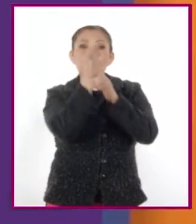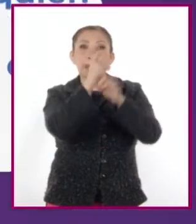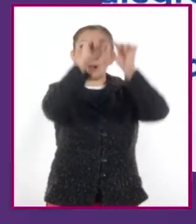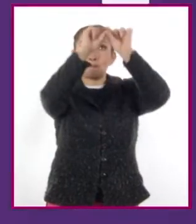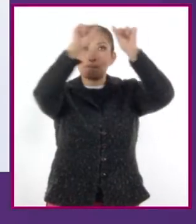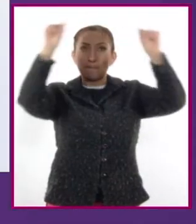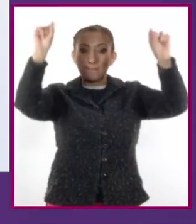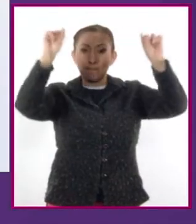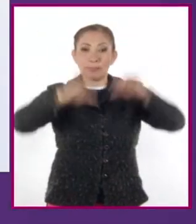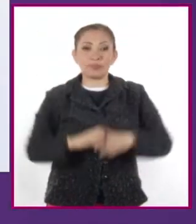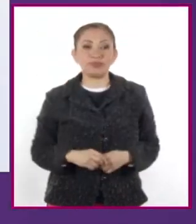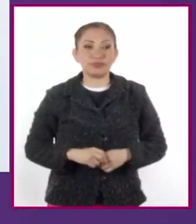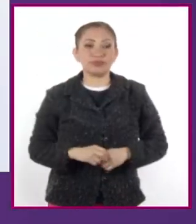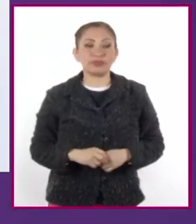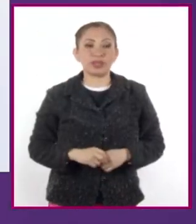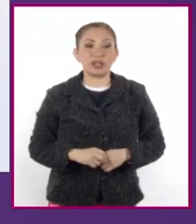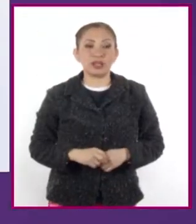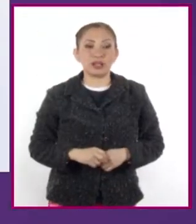verso.